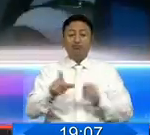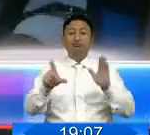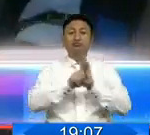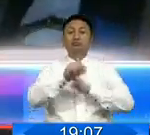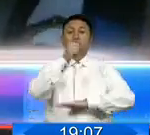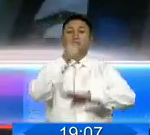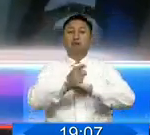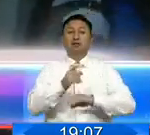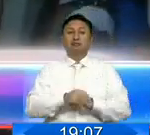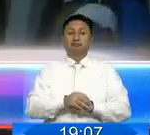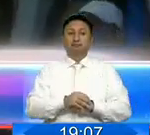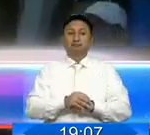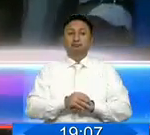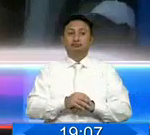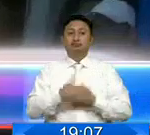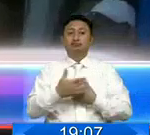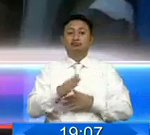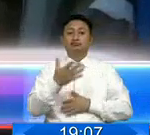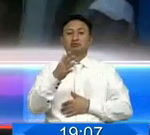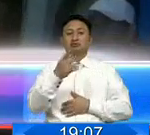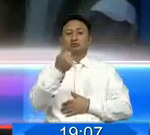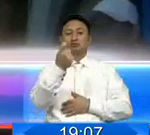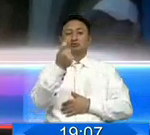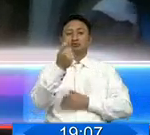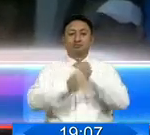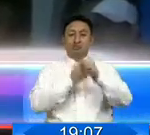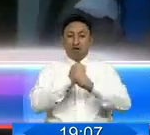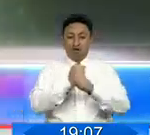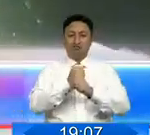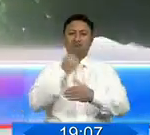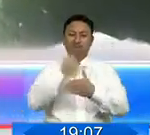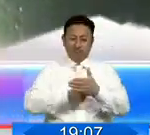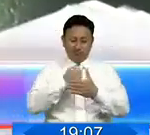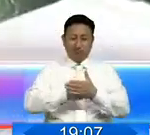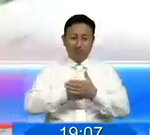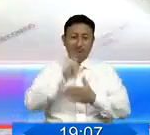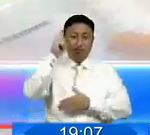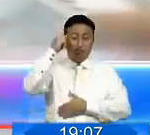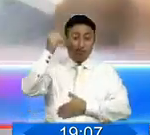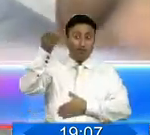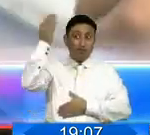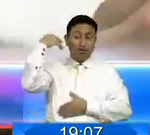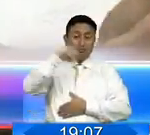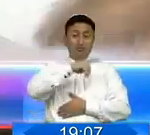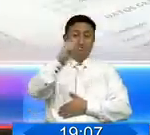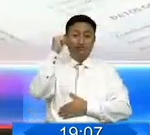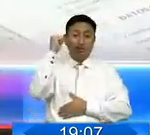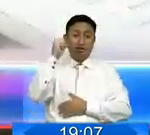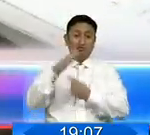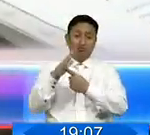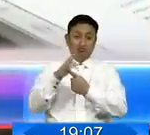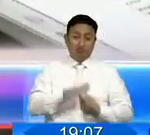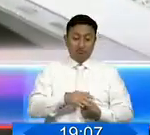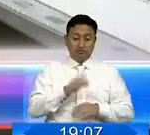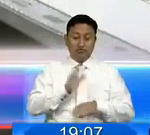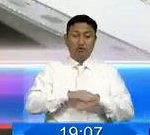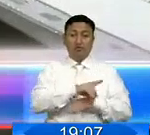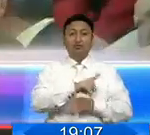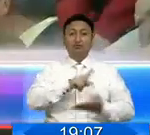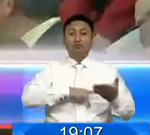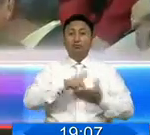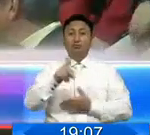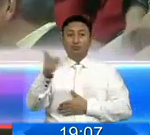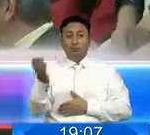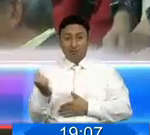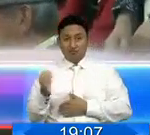ley. Es que han pasado cerca de 11 años de lucha. En el gobierno anterior vieron cómo sus derechos les fueron conculcados al bloquearse la compensación a